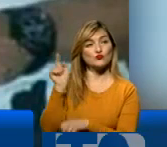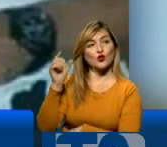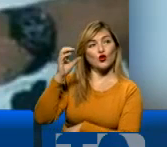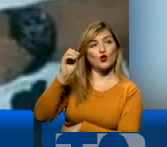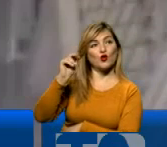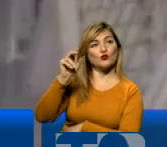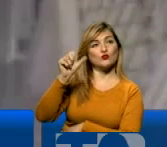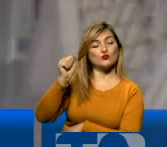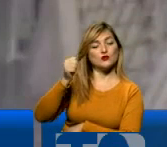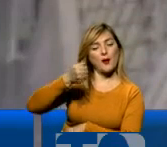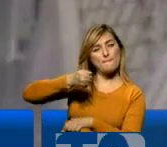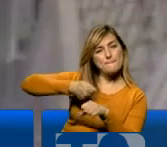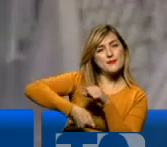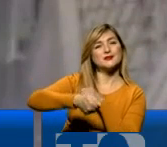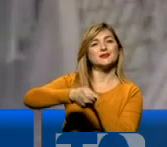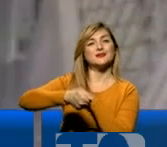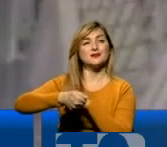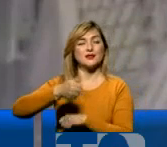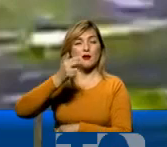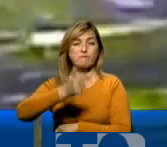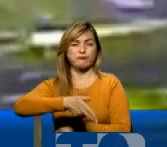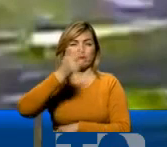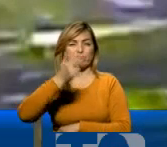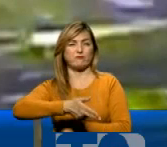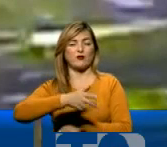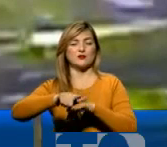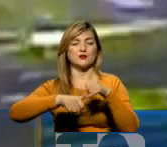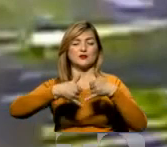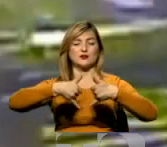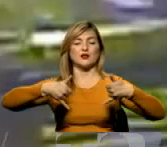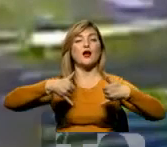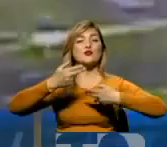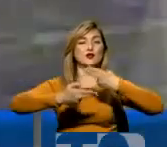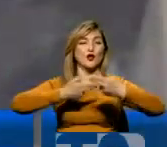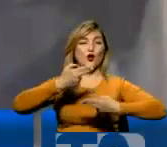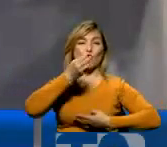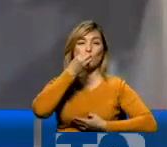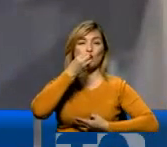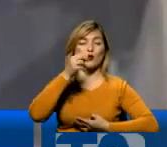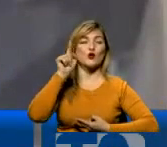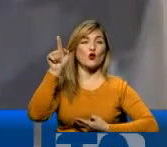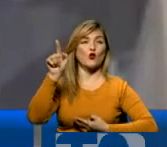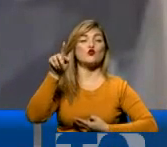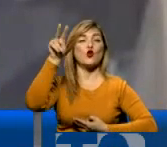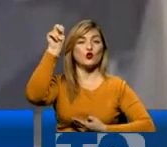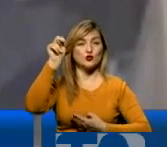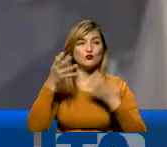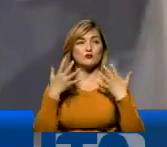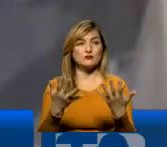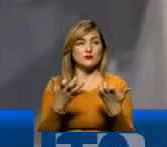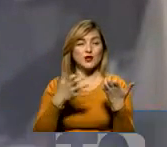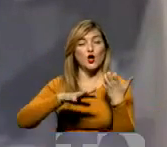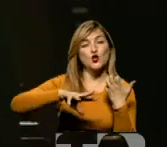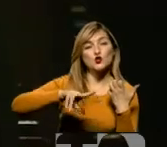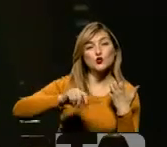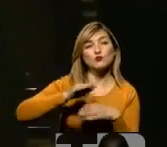fue asesinado por desconocidos que le dispararon cerca de su local de comidas en Sauce 6, norte de Guayaquil, en un intento de robo, y